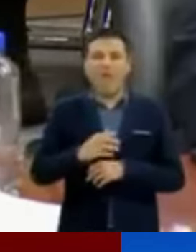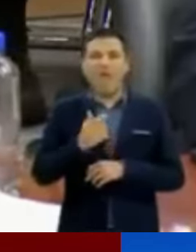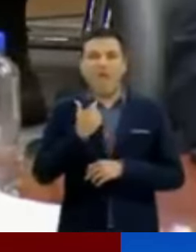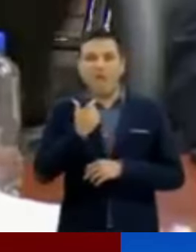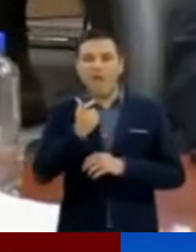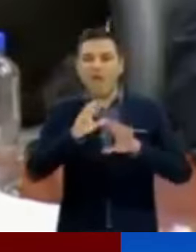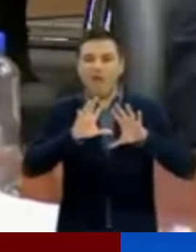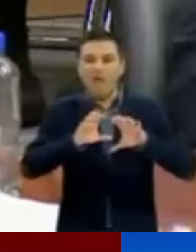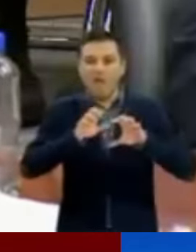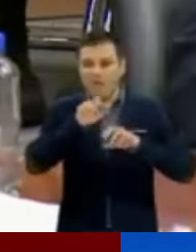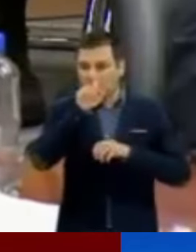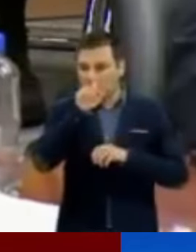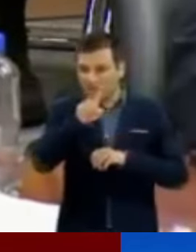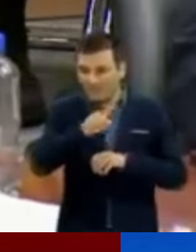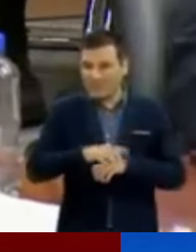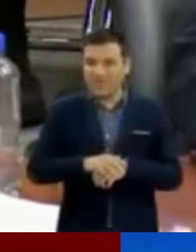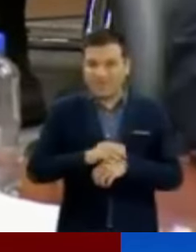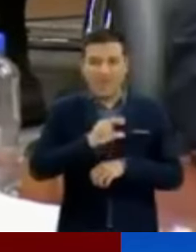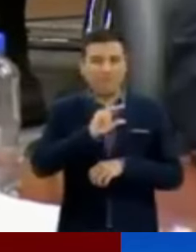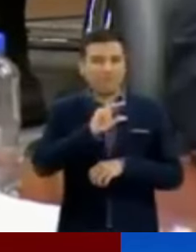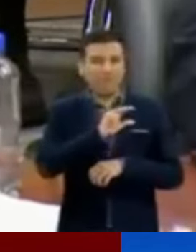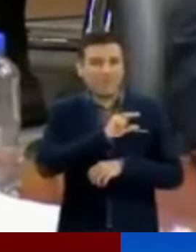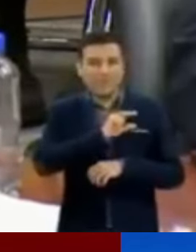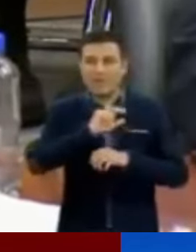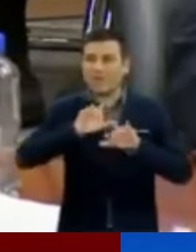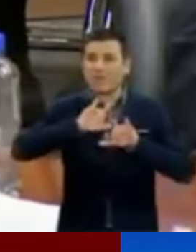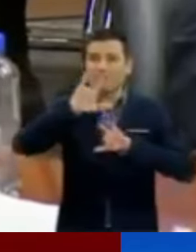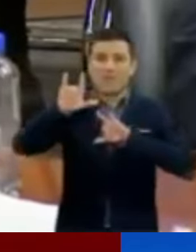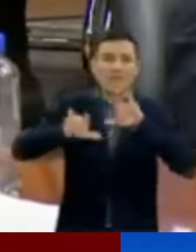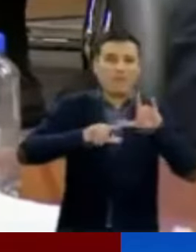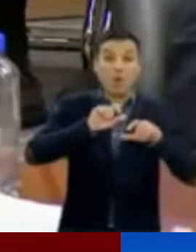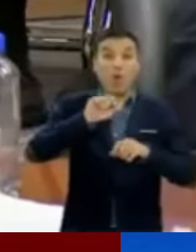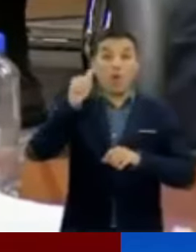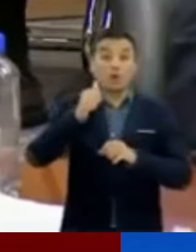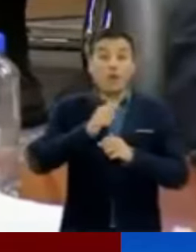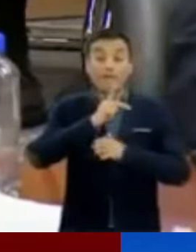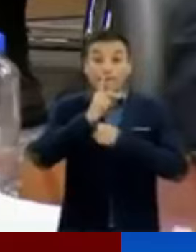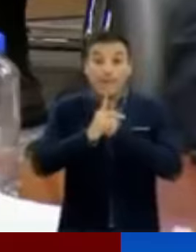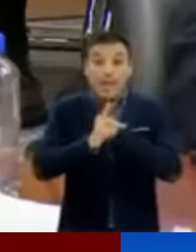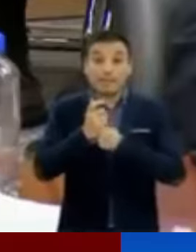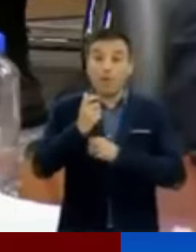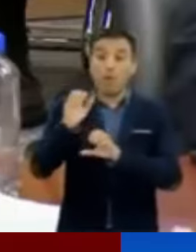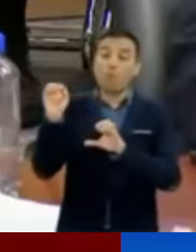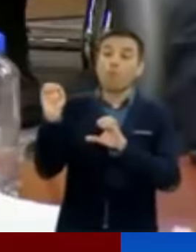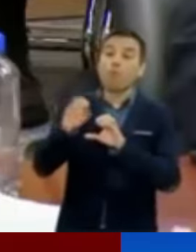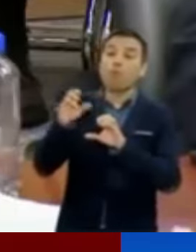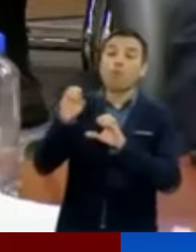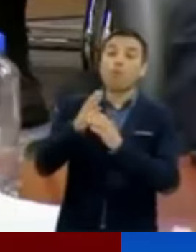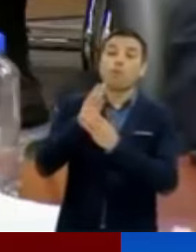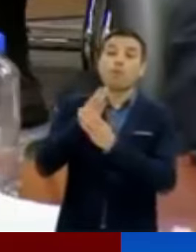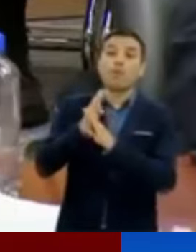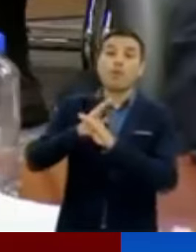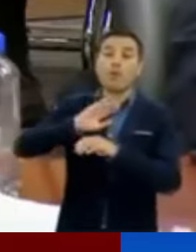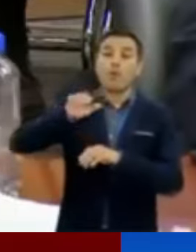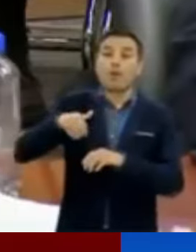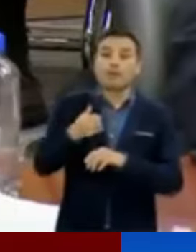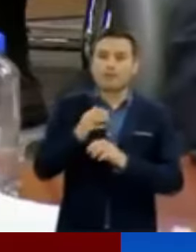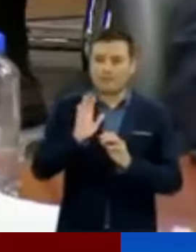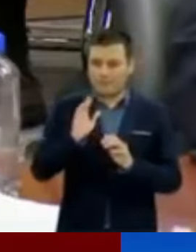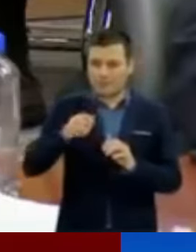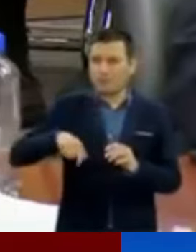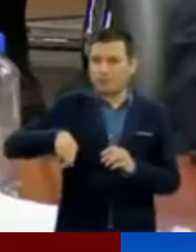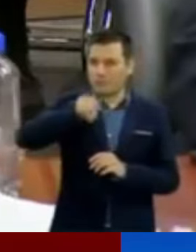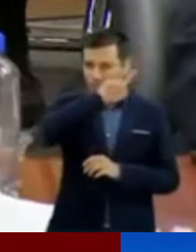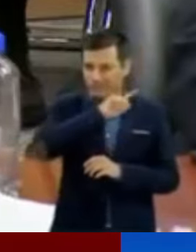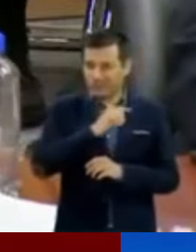con vuelos privados y cuentas en paraísos fiscales. Señores del PRI, pueden engañarse ustedes mismos con este fallo,